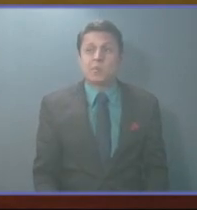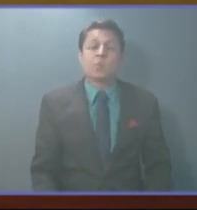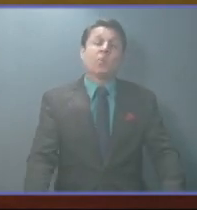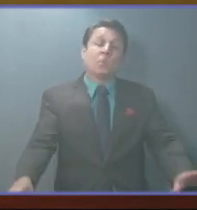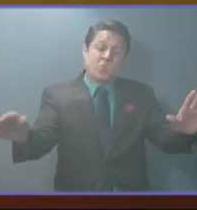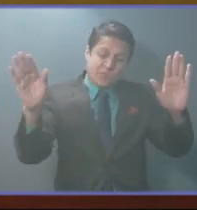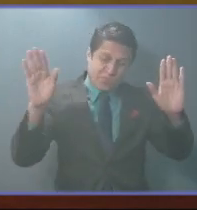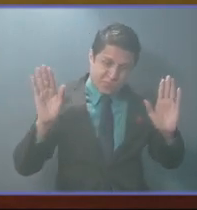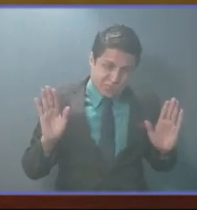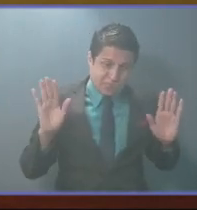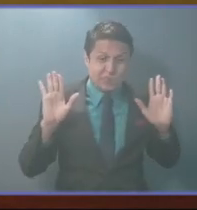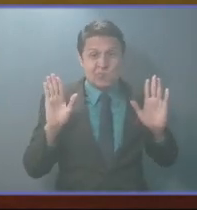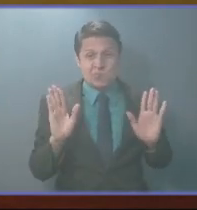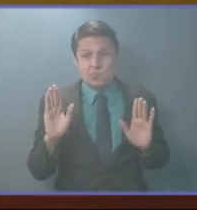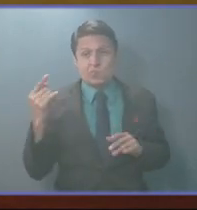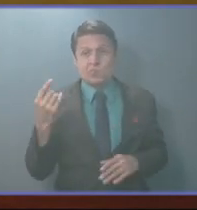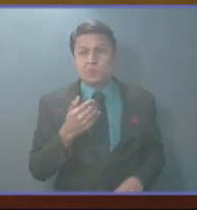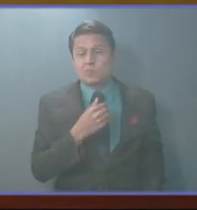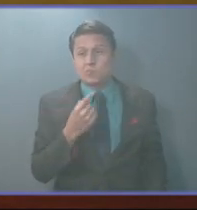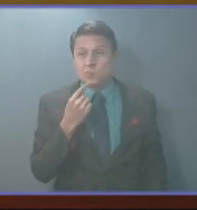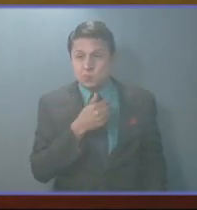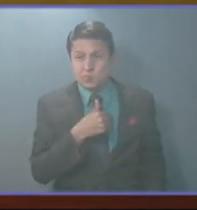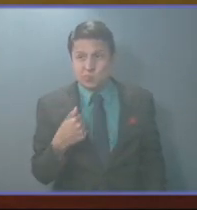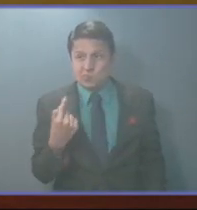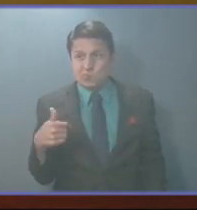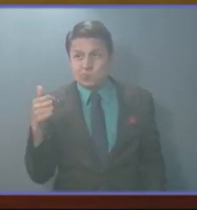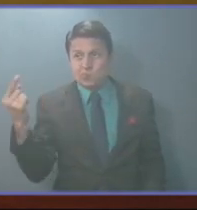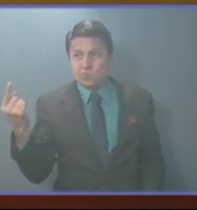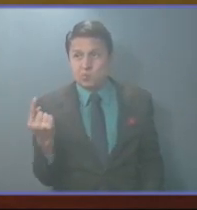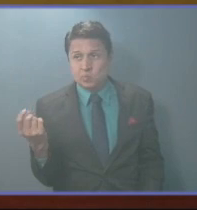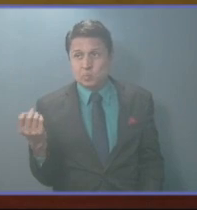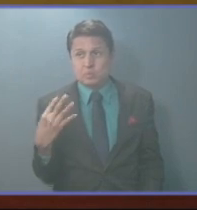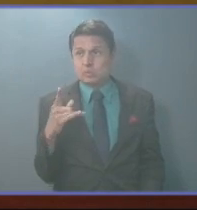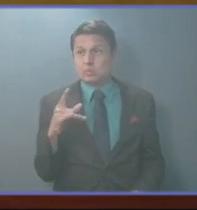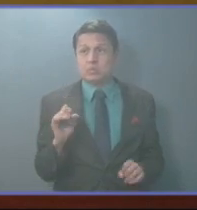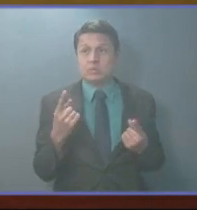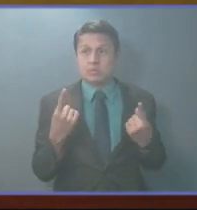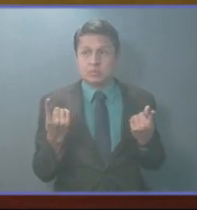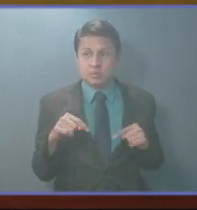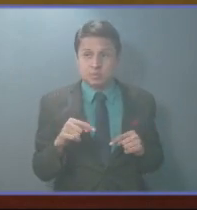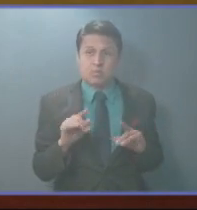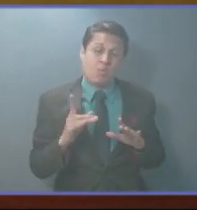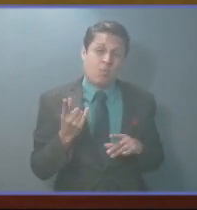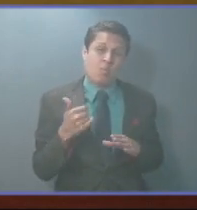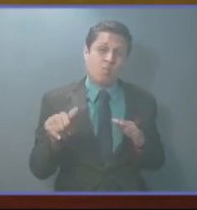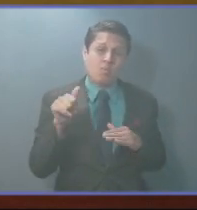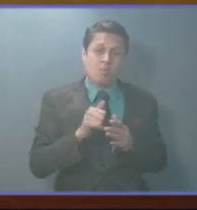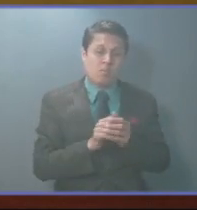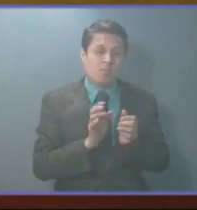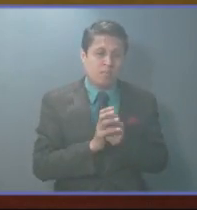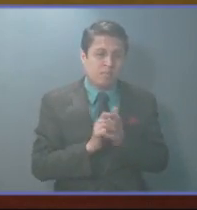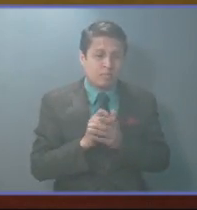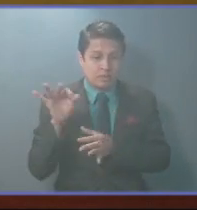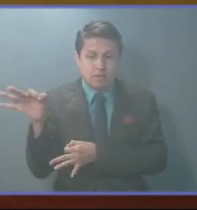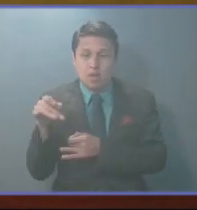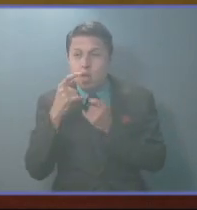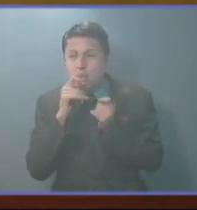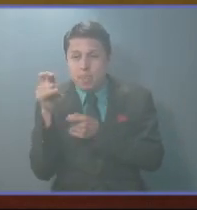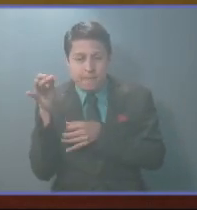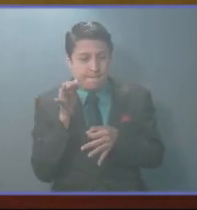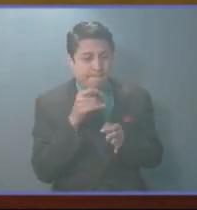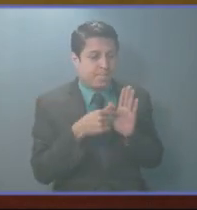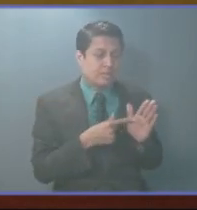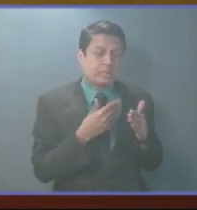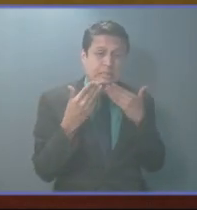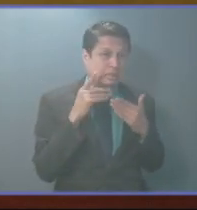obstante, si la inasistencia es motivada por caso fortuito o fuerza mayor, la justificación deberá